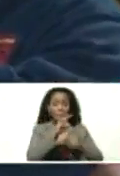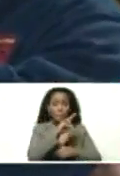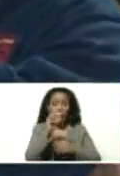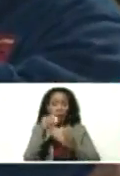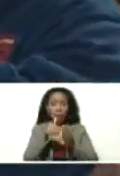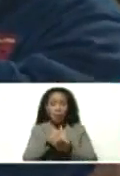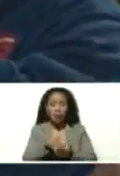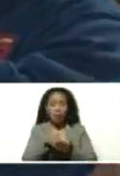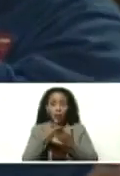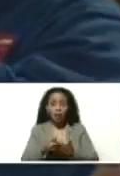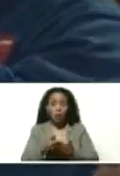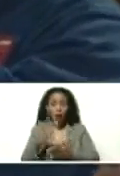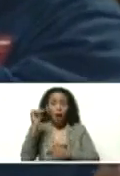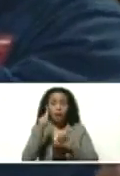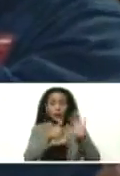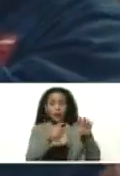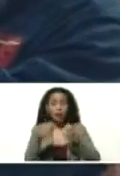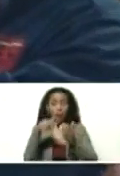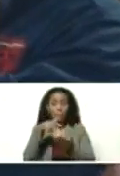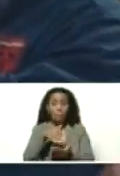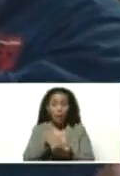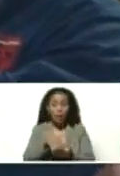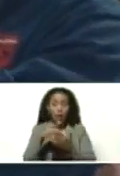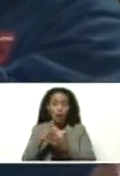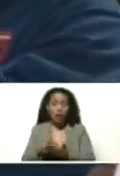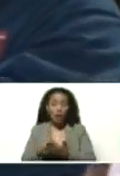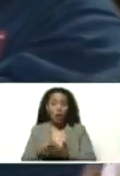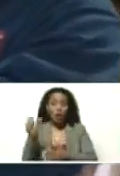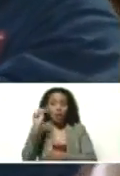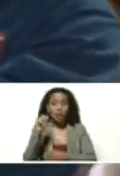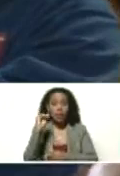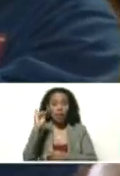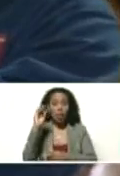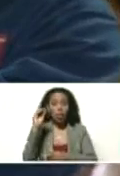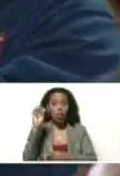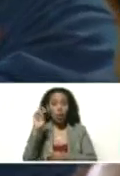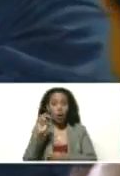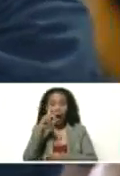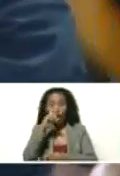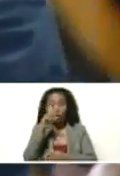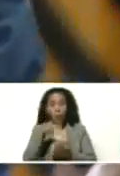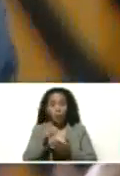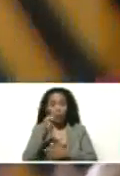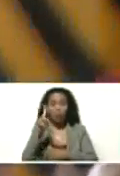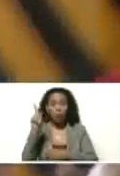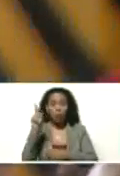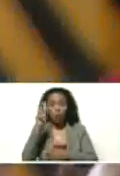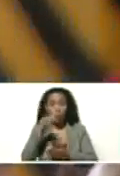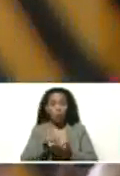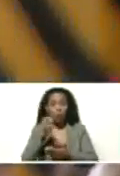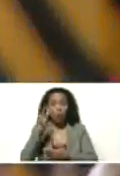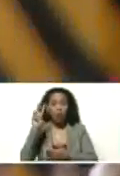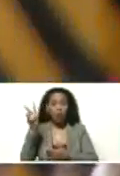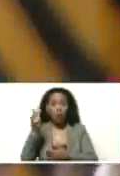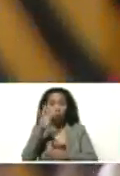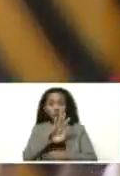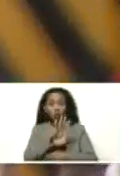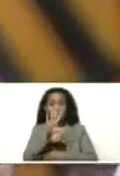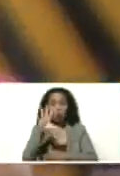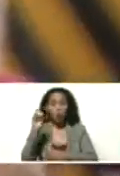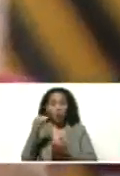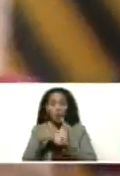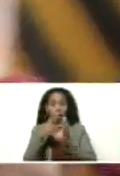ahorita tiene 600.000 toneladas. Sidor, en todo lo que va del año 2021-2022,